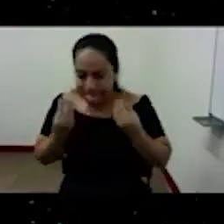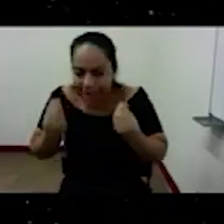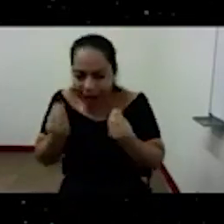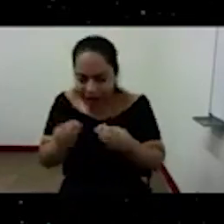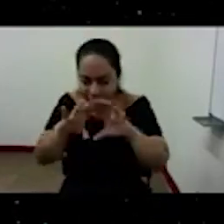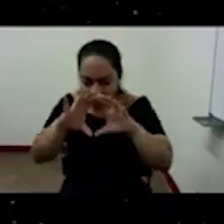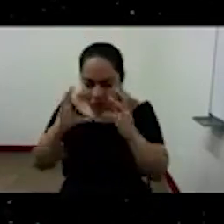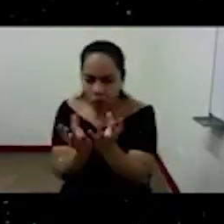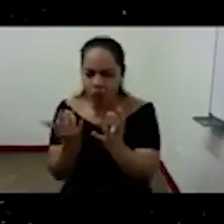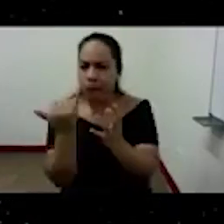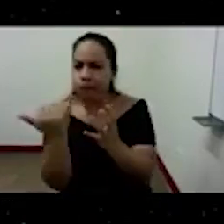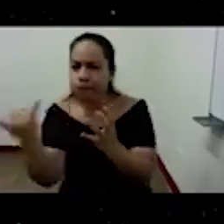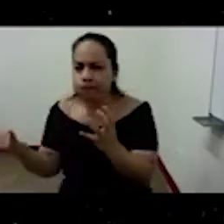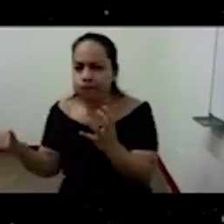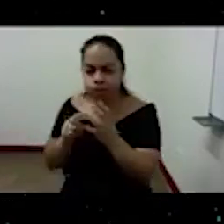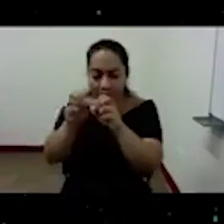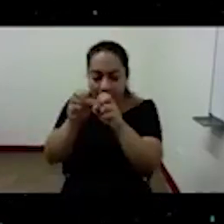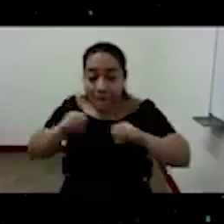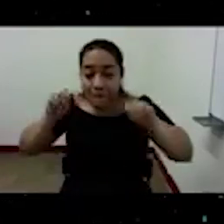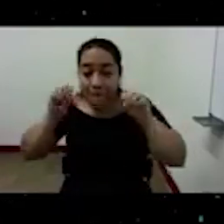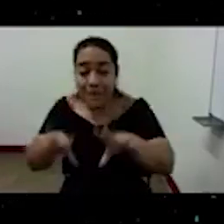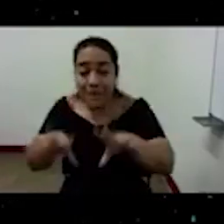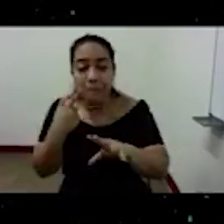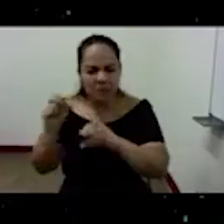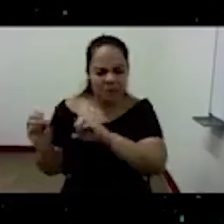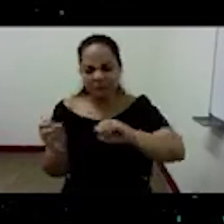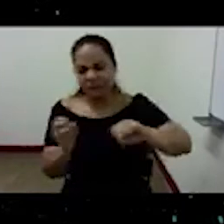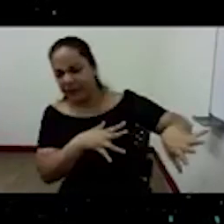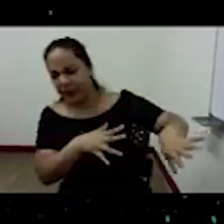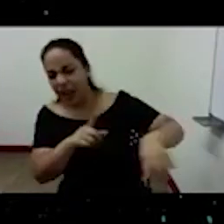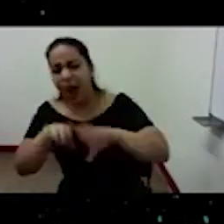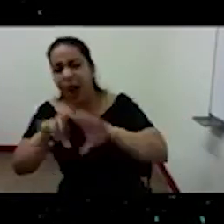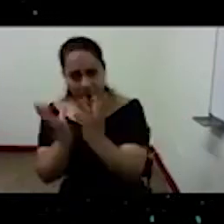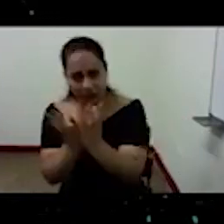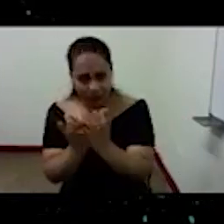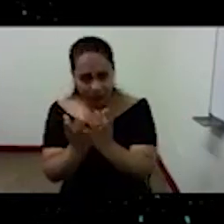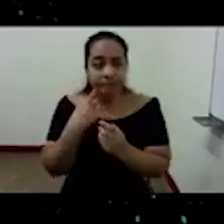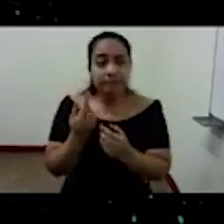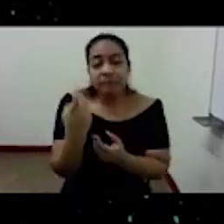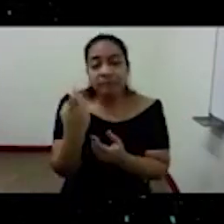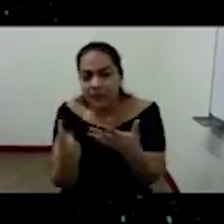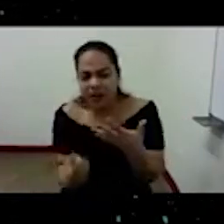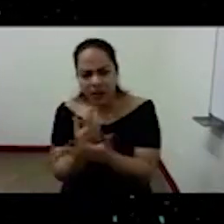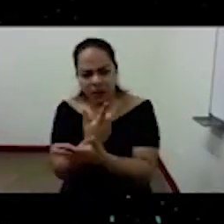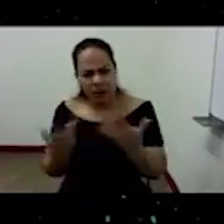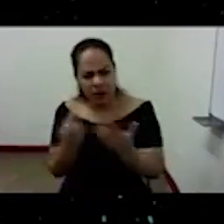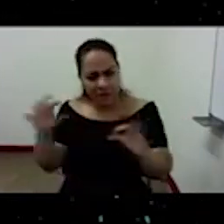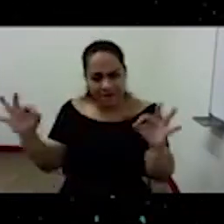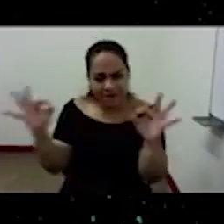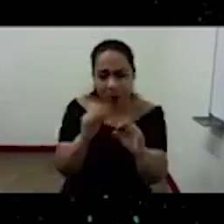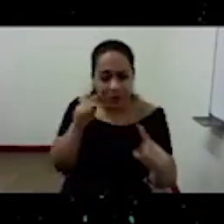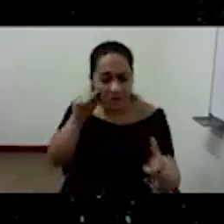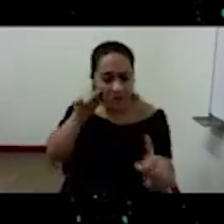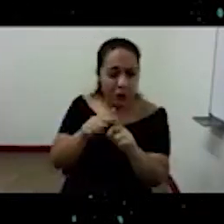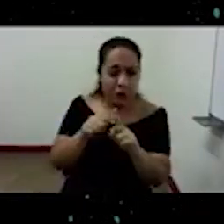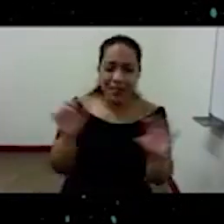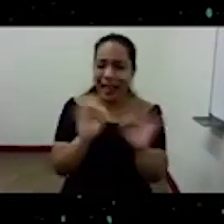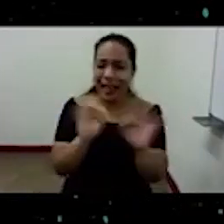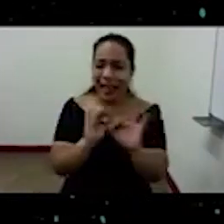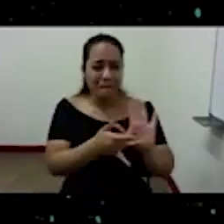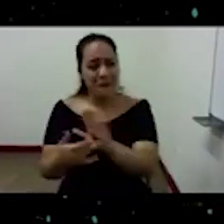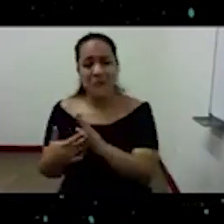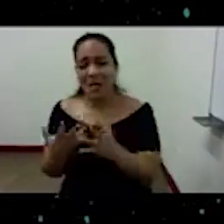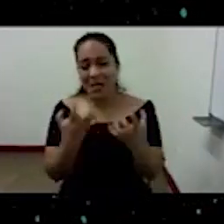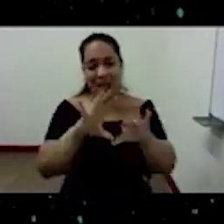ha desterrado la magia y parece estar muy poco interesado en lo que no es objetivamente evidente.